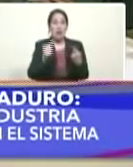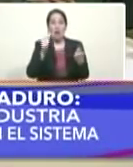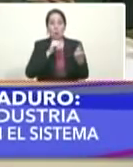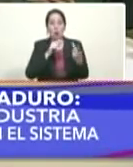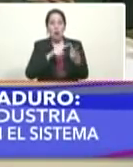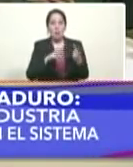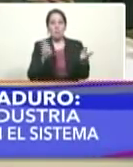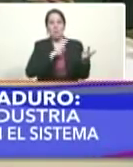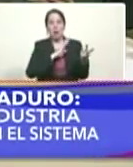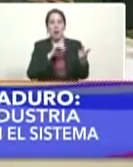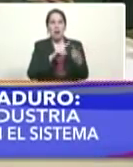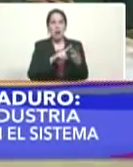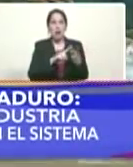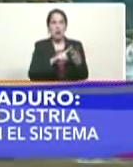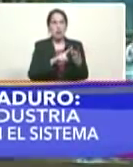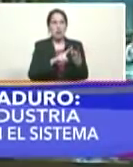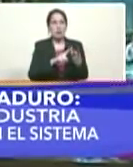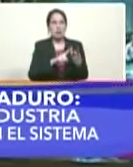agua